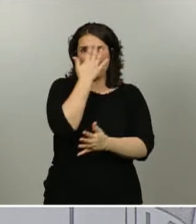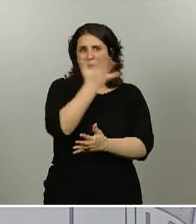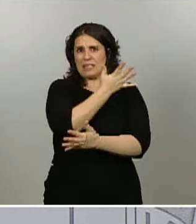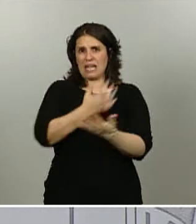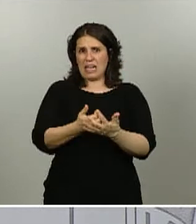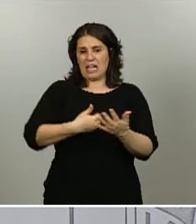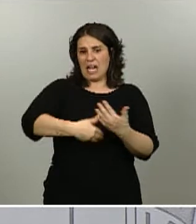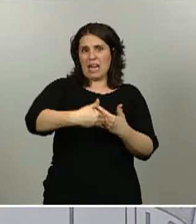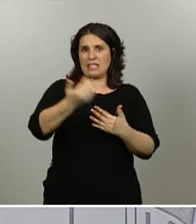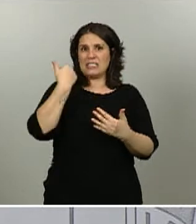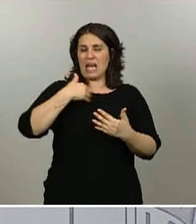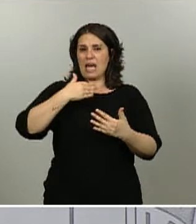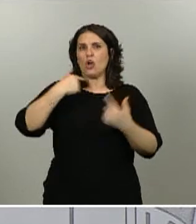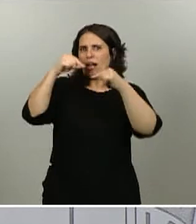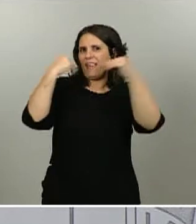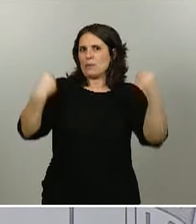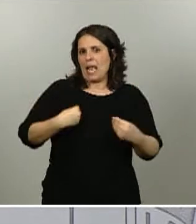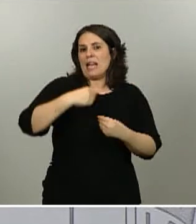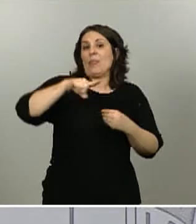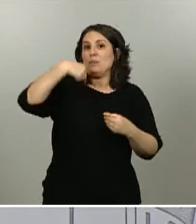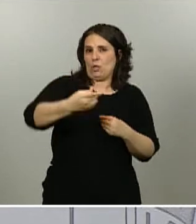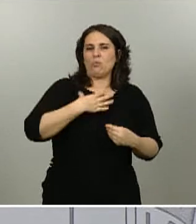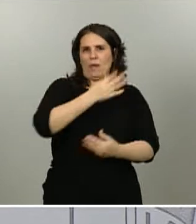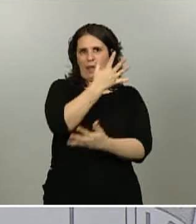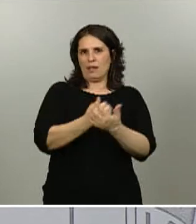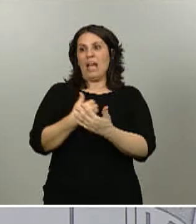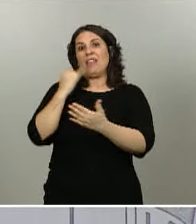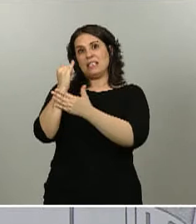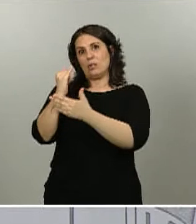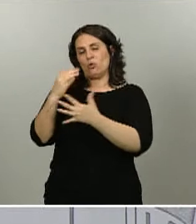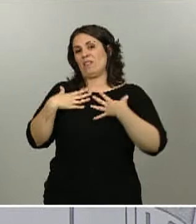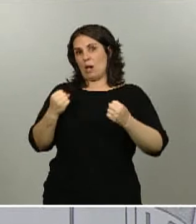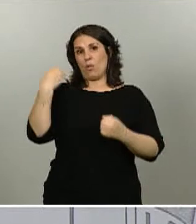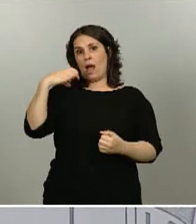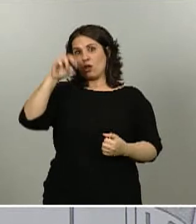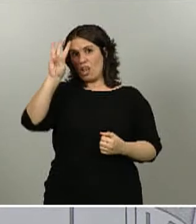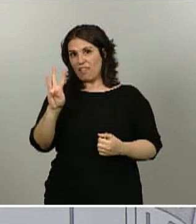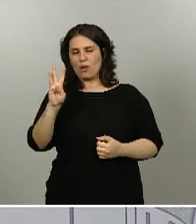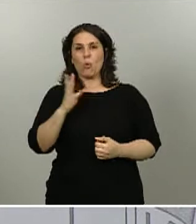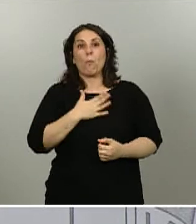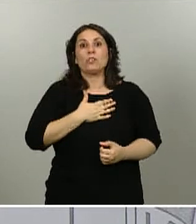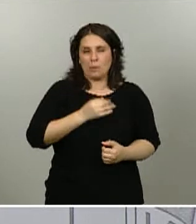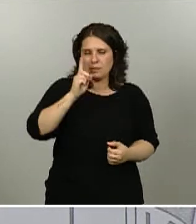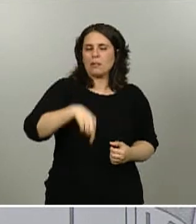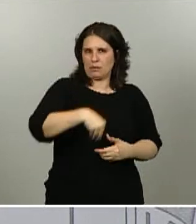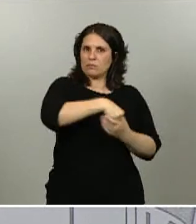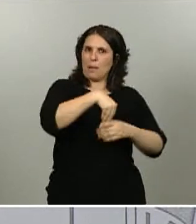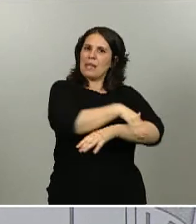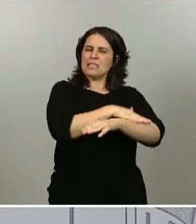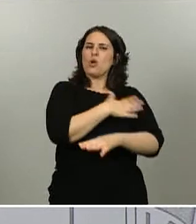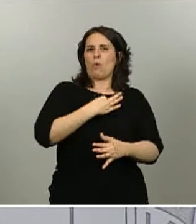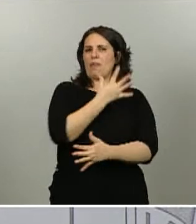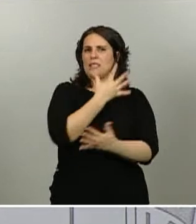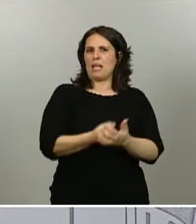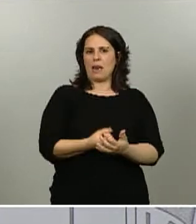suficientemente corregidas de tanto del Instituto de Salud Carlos III como posiblemente del Ministerio. Entonces, todos estos datos